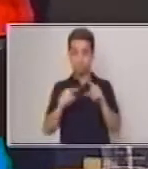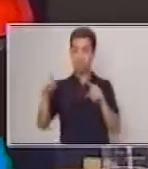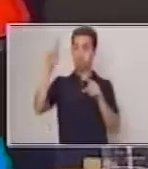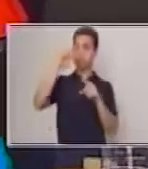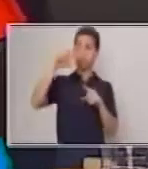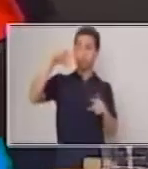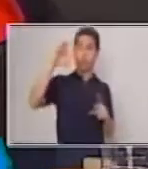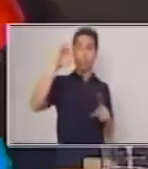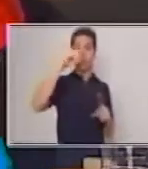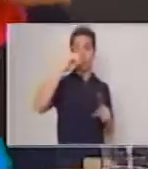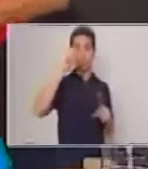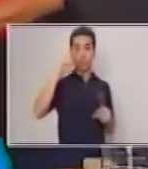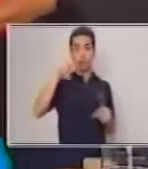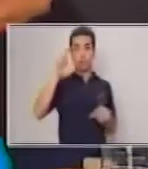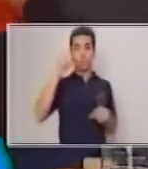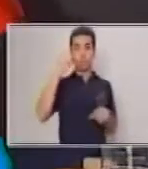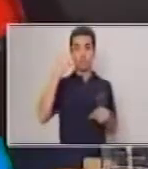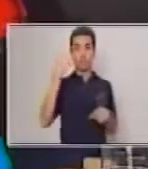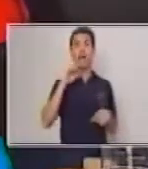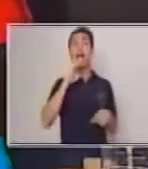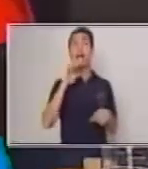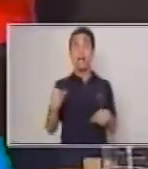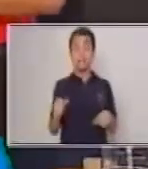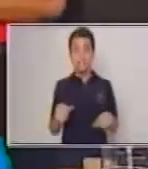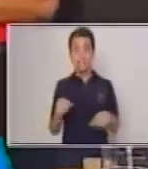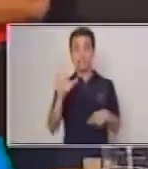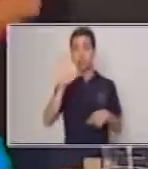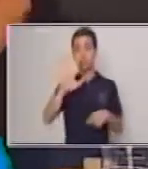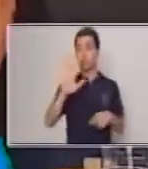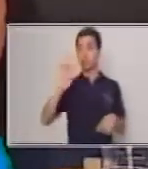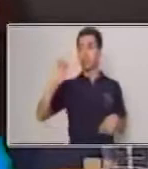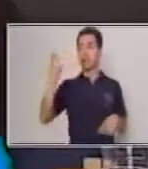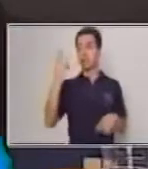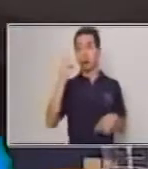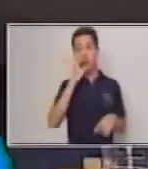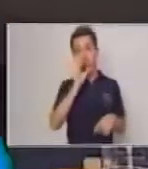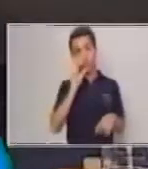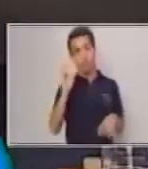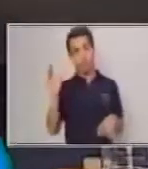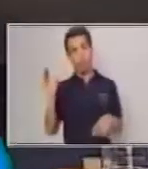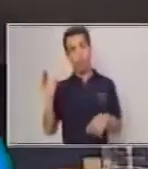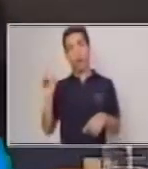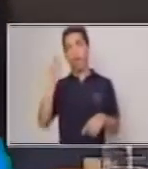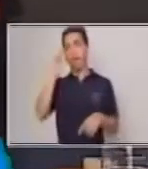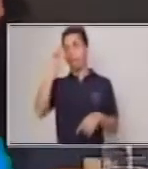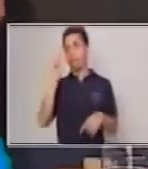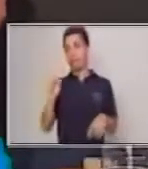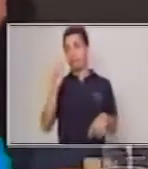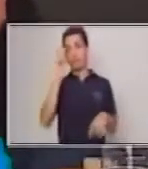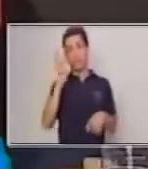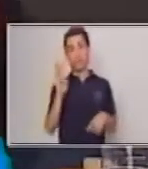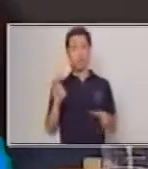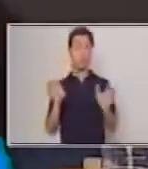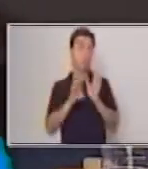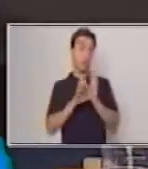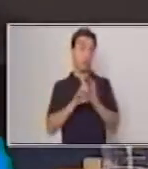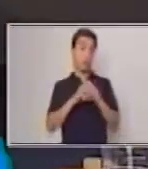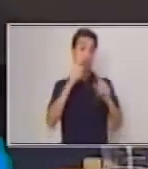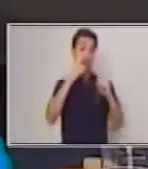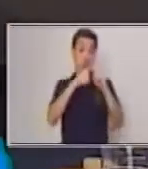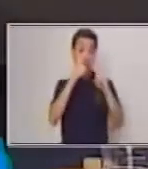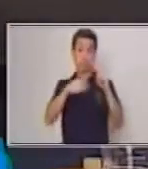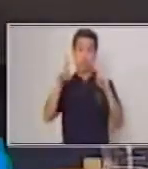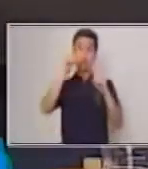es su tercera parte, dividido 3. X al cubo sería